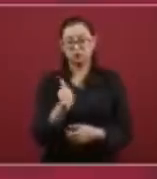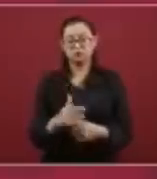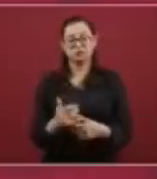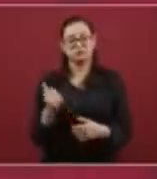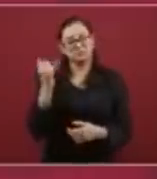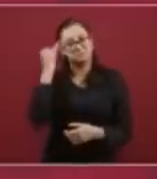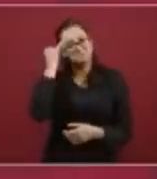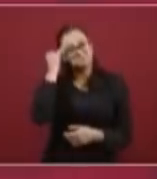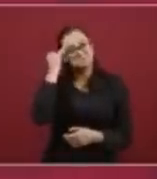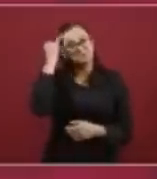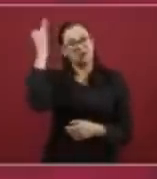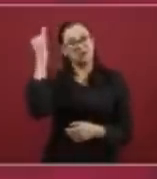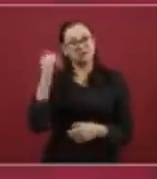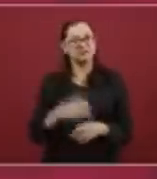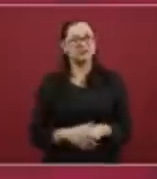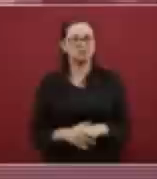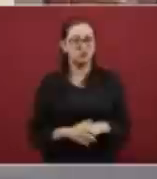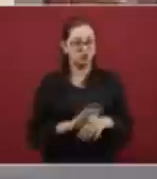imagínense esos contratos.